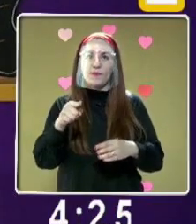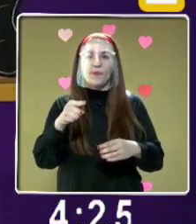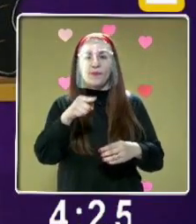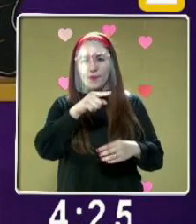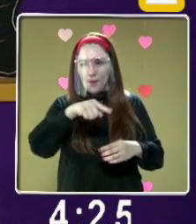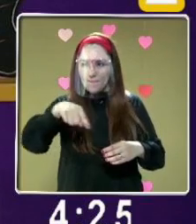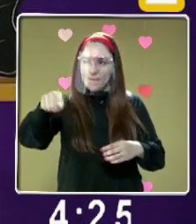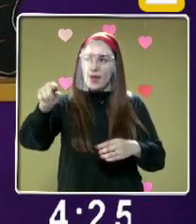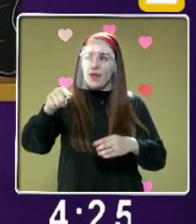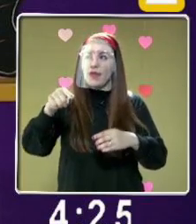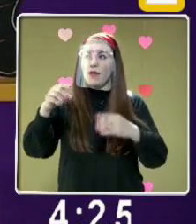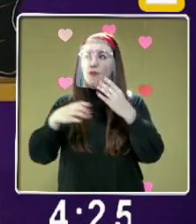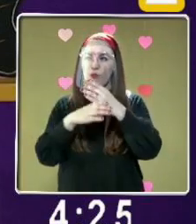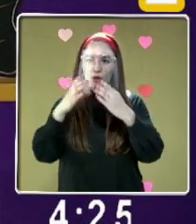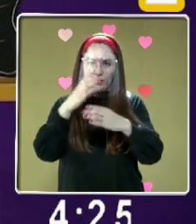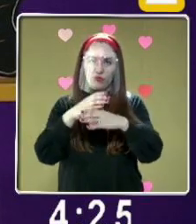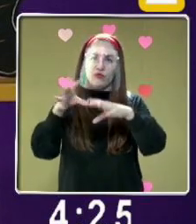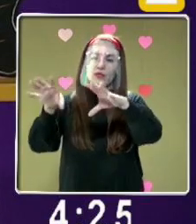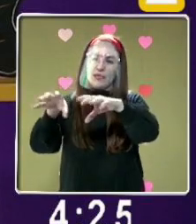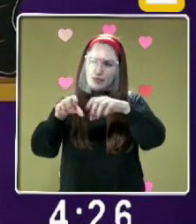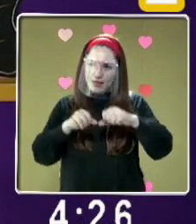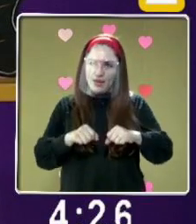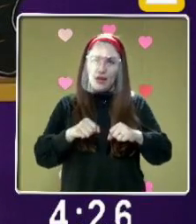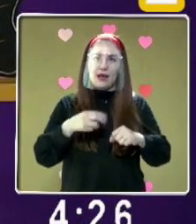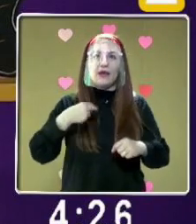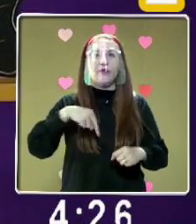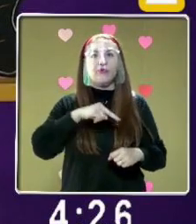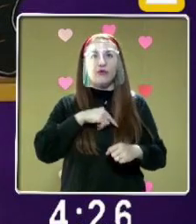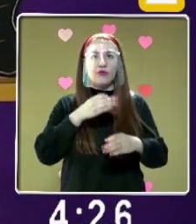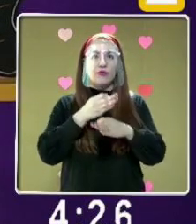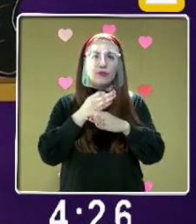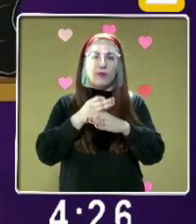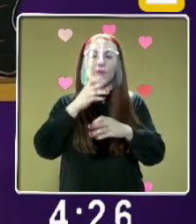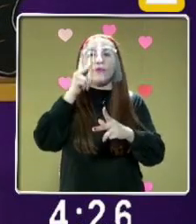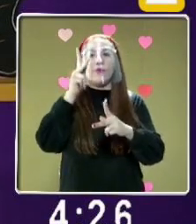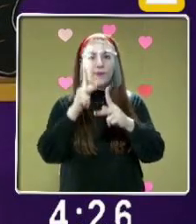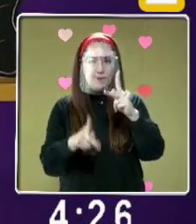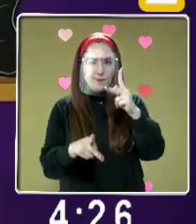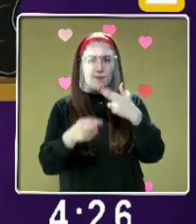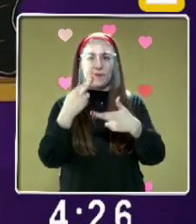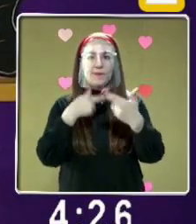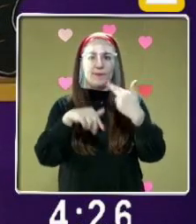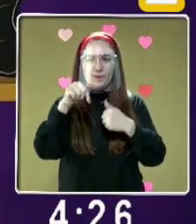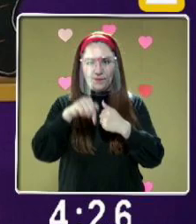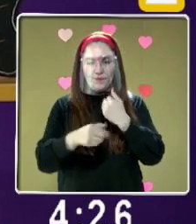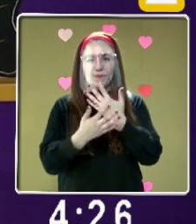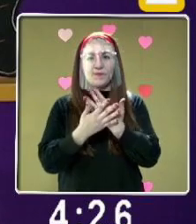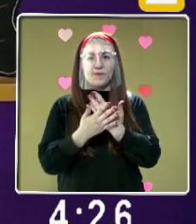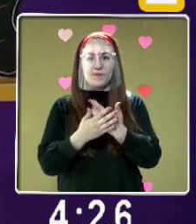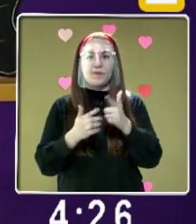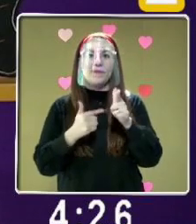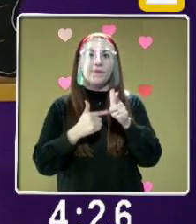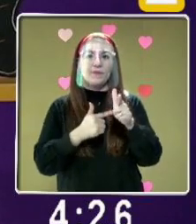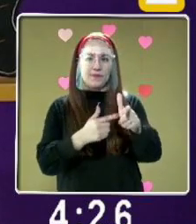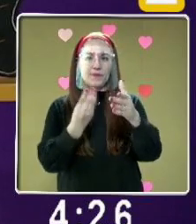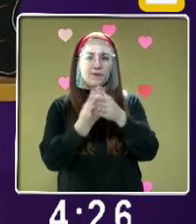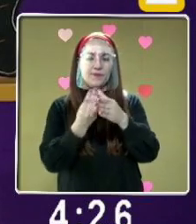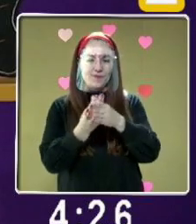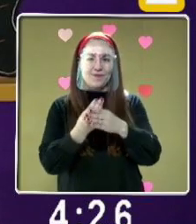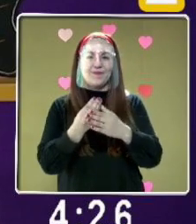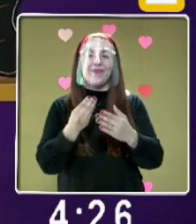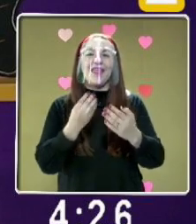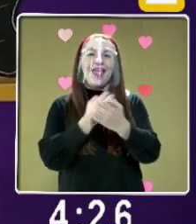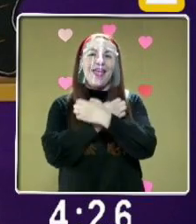que ustedes vayan por ese material, nosotros vamos a una pausa. Los esperamos aquí para continuar con la clase de